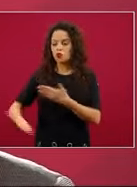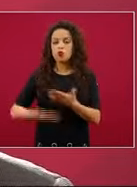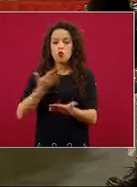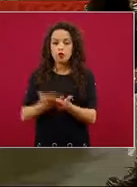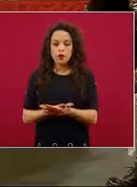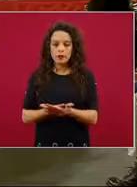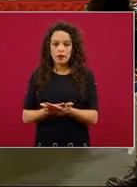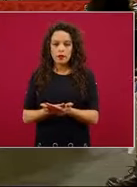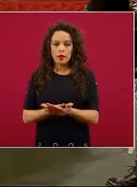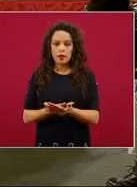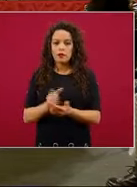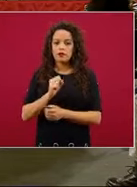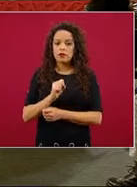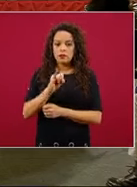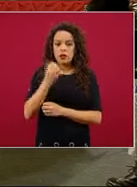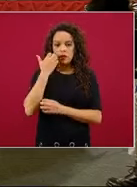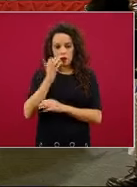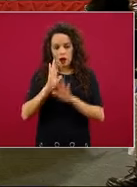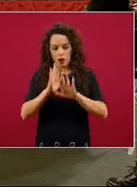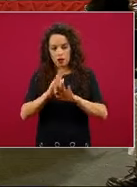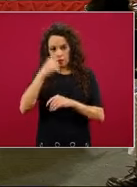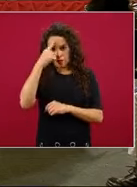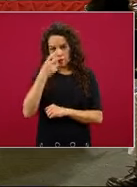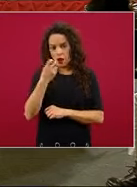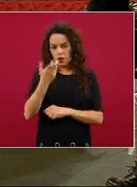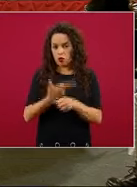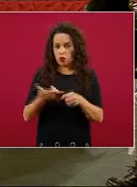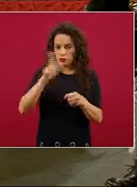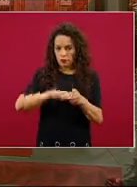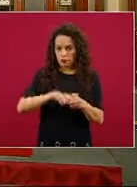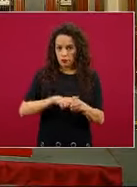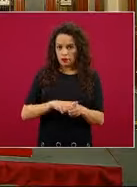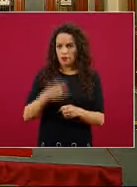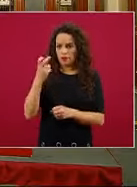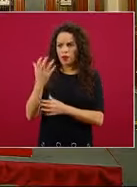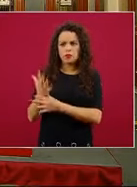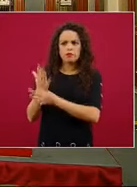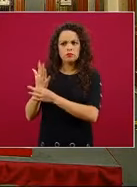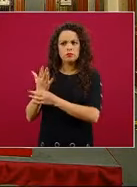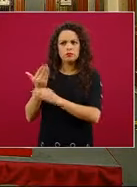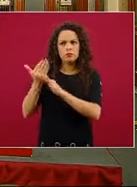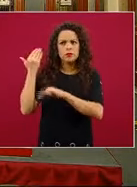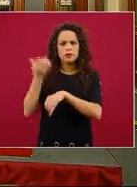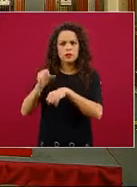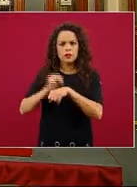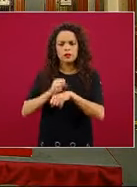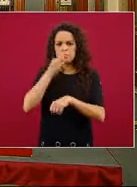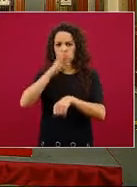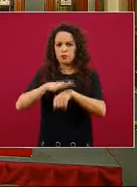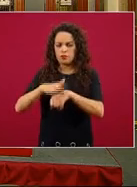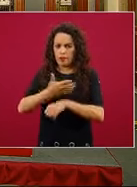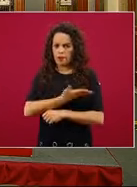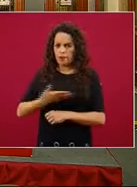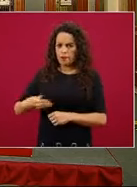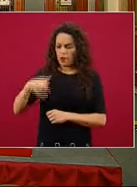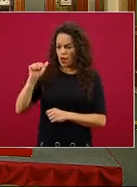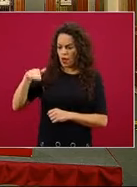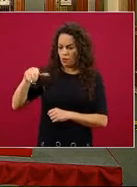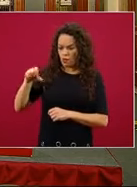o resuelven tener. Esto se relaciona con lo que en su momento anunció el presidente hace un par de semanas, de que estamos